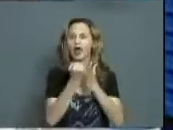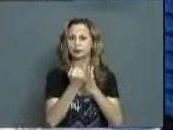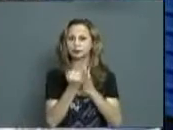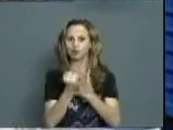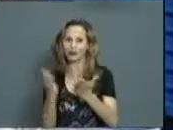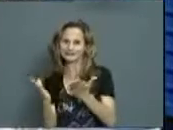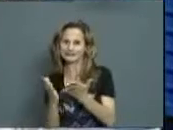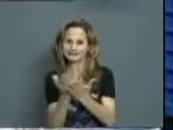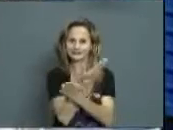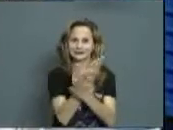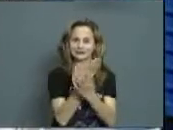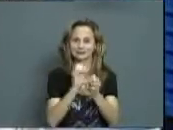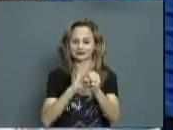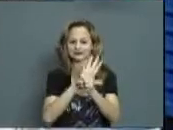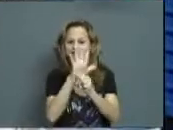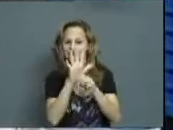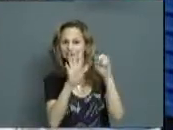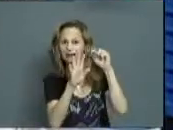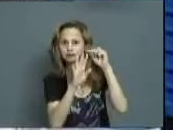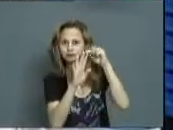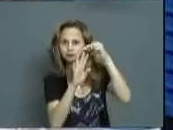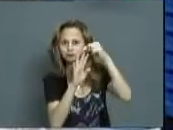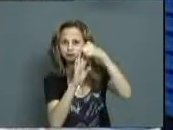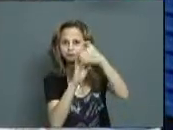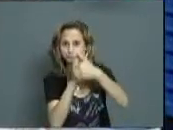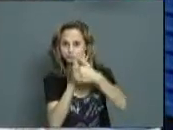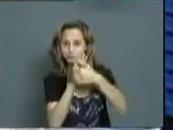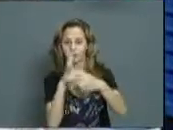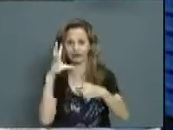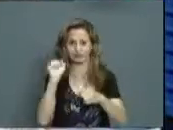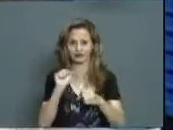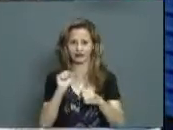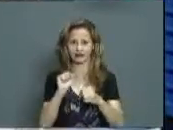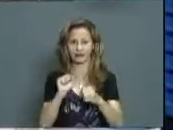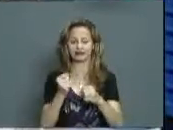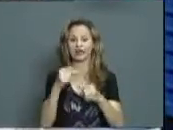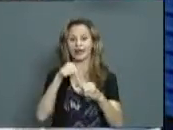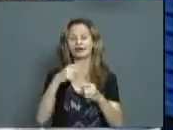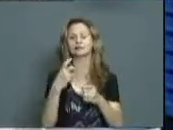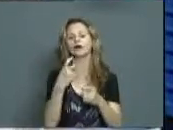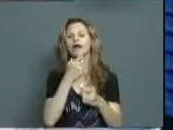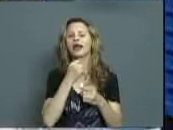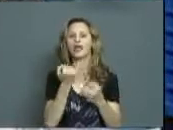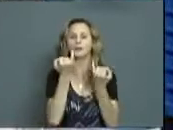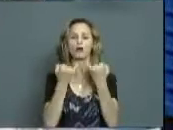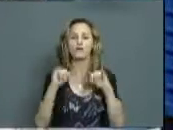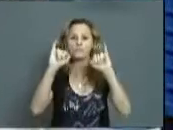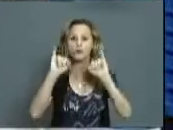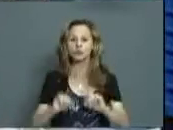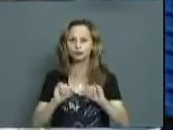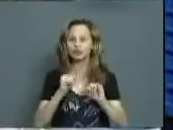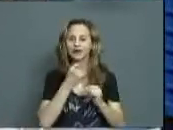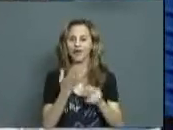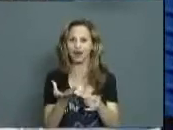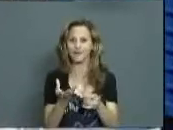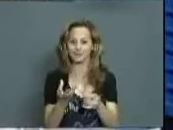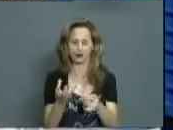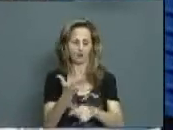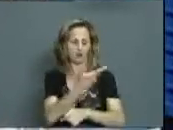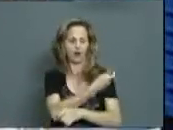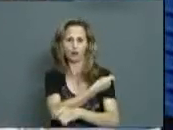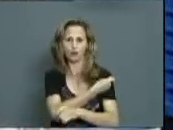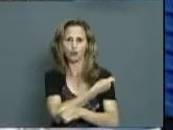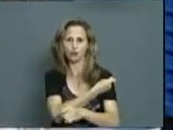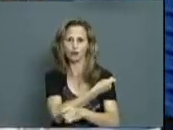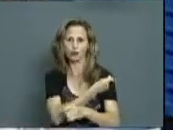No tiene nada que ver con la información genética interna del virus. Por tanto, es imposible usted enfermarse porque le pongan una